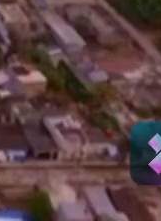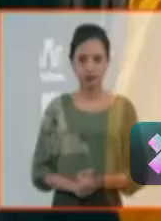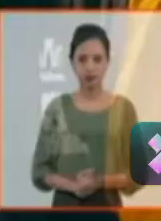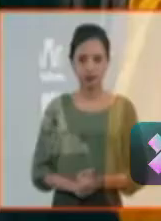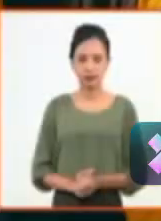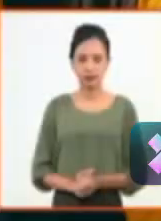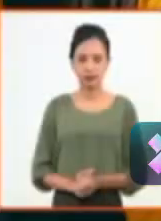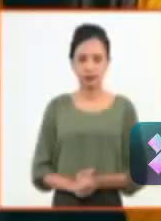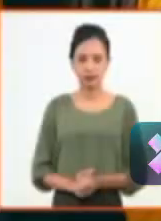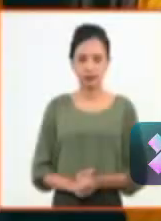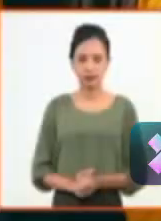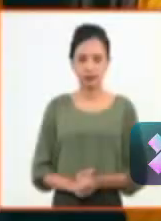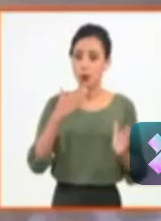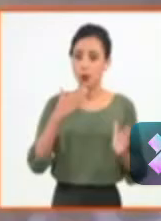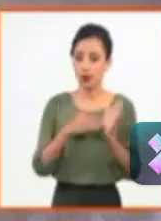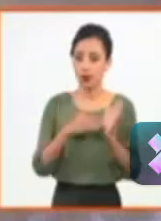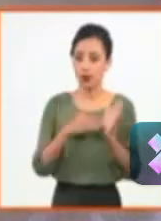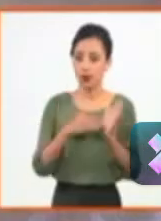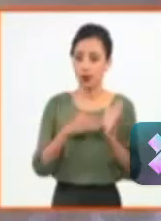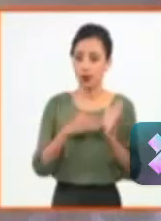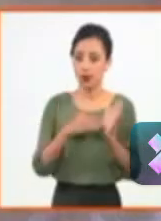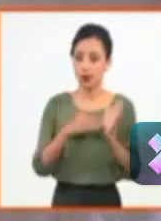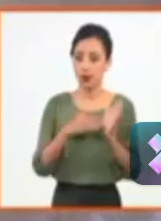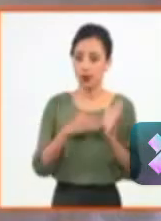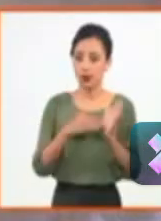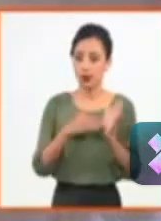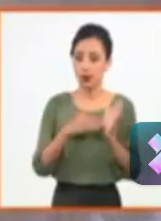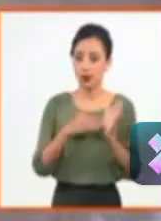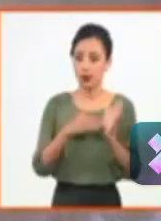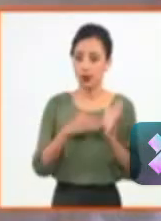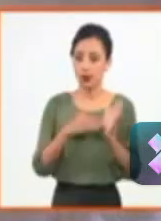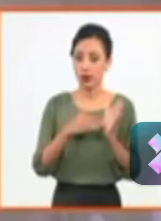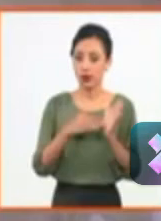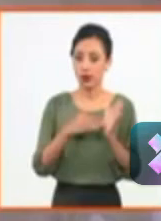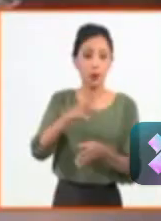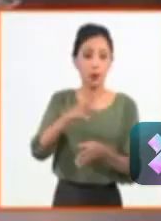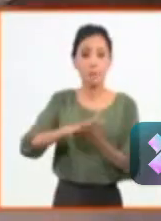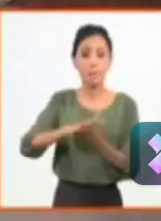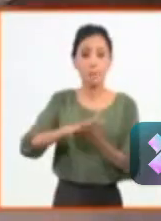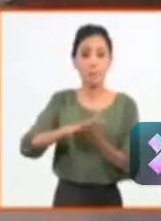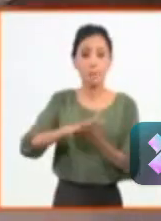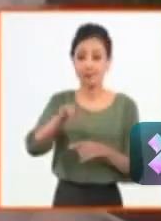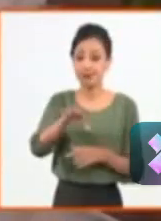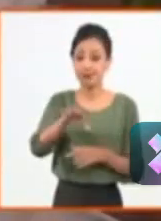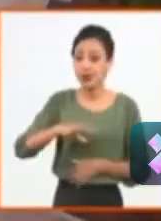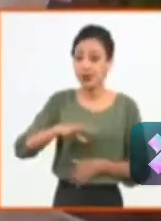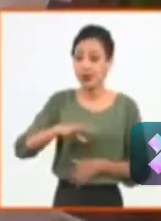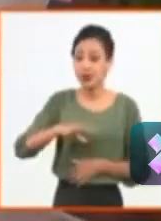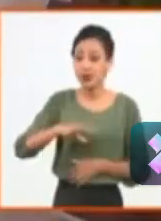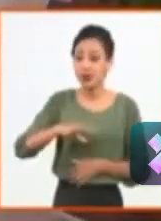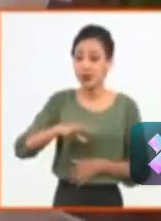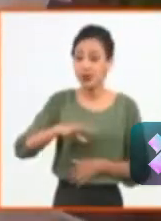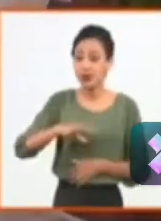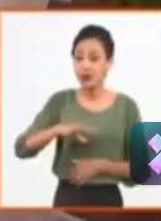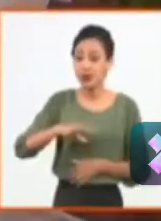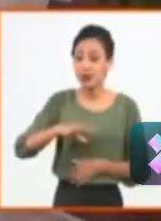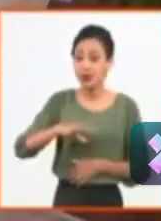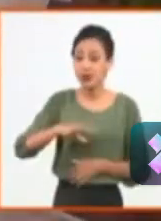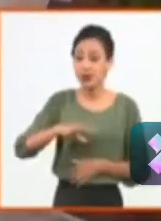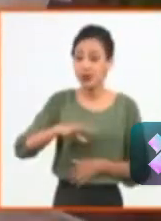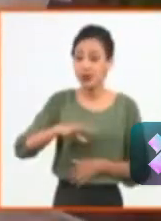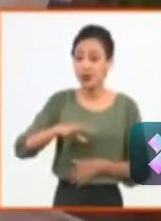Muy buenas tardes. Hemos venido a la ciudad de Matanzas, esta ciudad que es extraordinariamente bella, conocida como la ciudad de los parques y otros